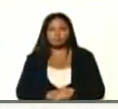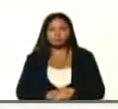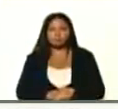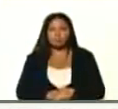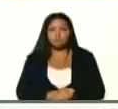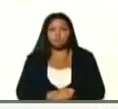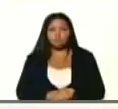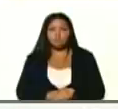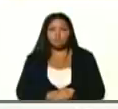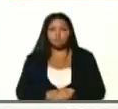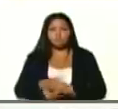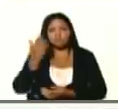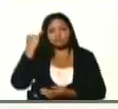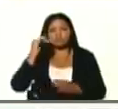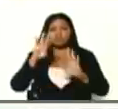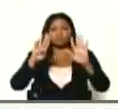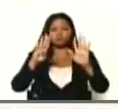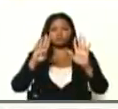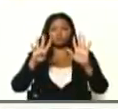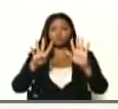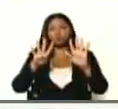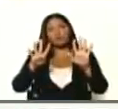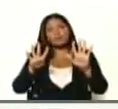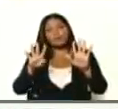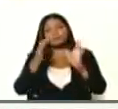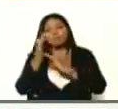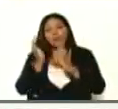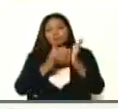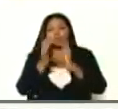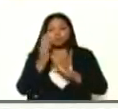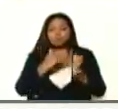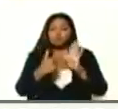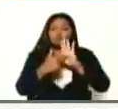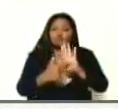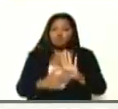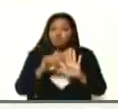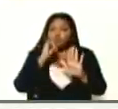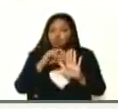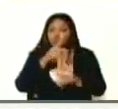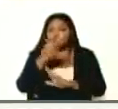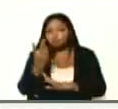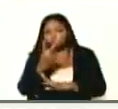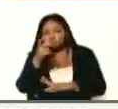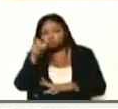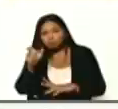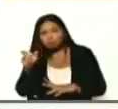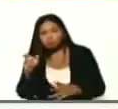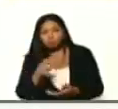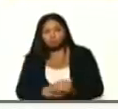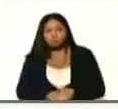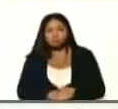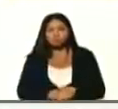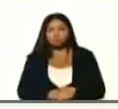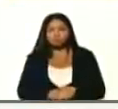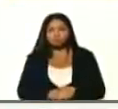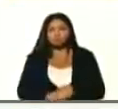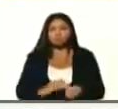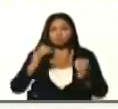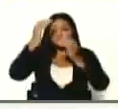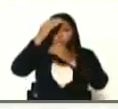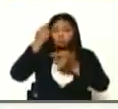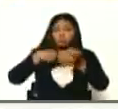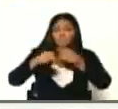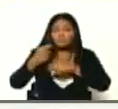El pasado 9 de abril se presentó escrito de acusación contra ambos ciudadanos por los delitos de terrorismo,